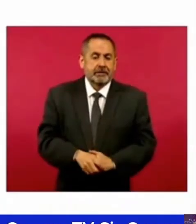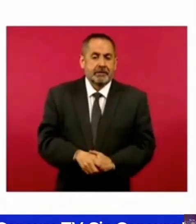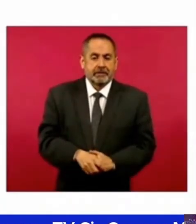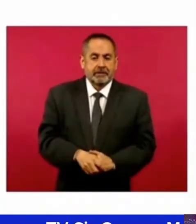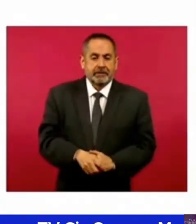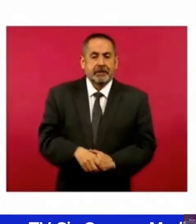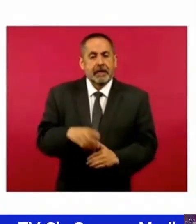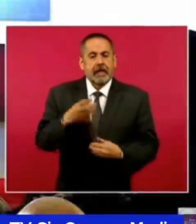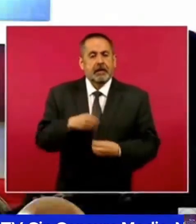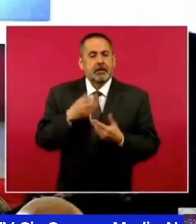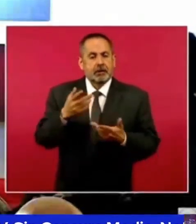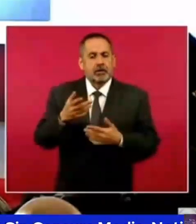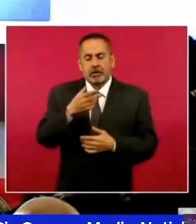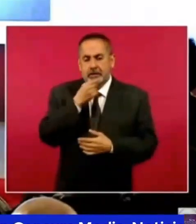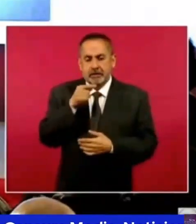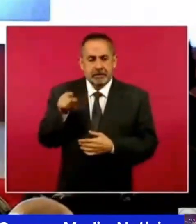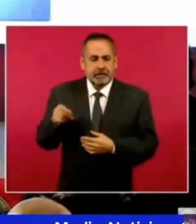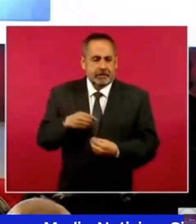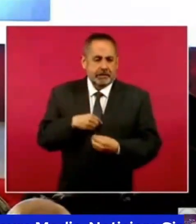Ese era el poeta